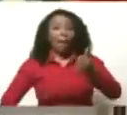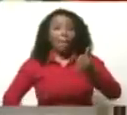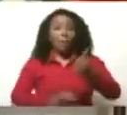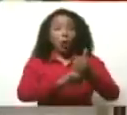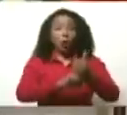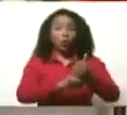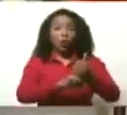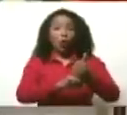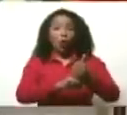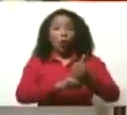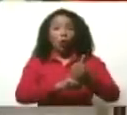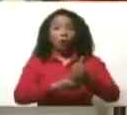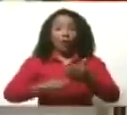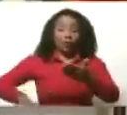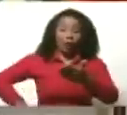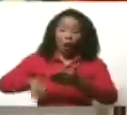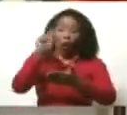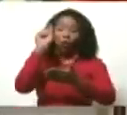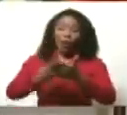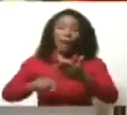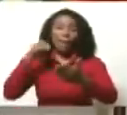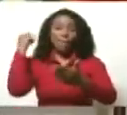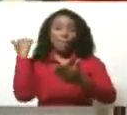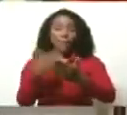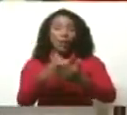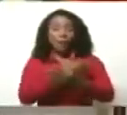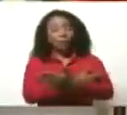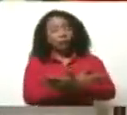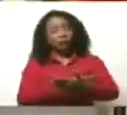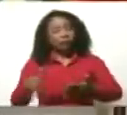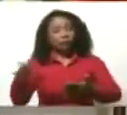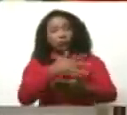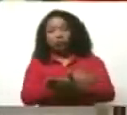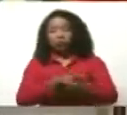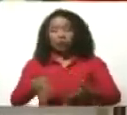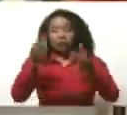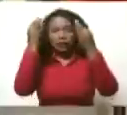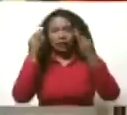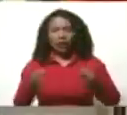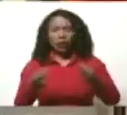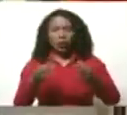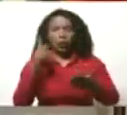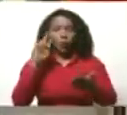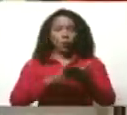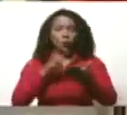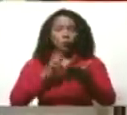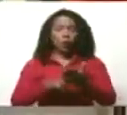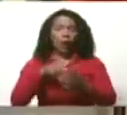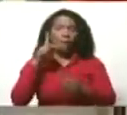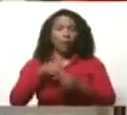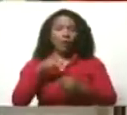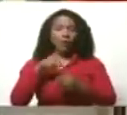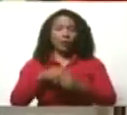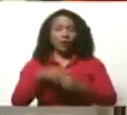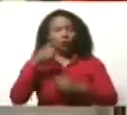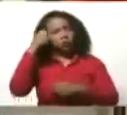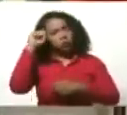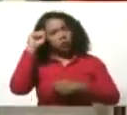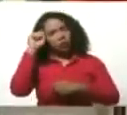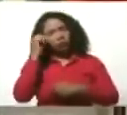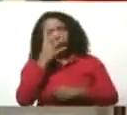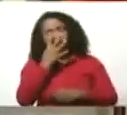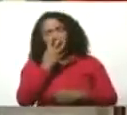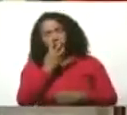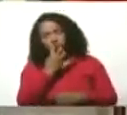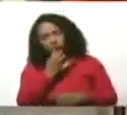con contratos millonarios de seguros para PDVSA. Recordemos la